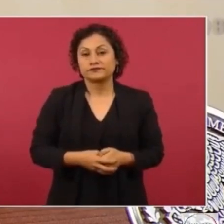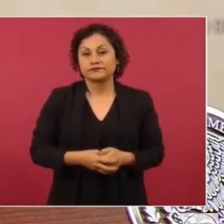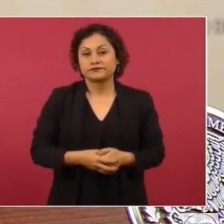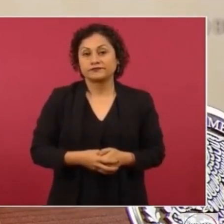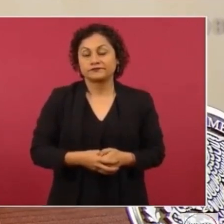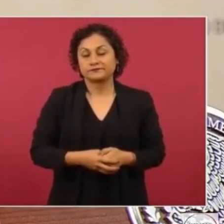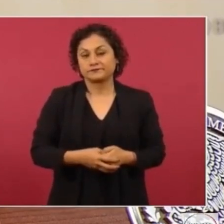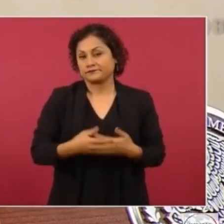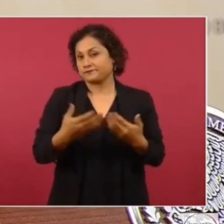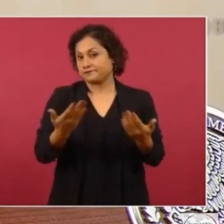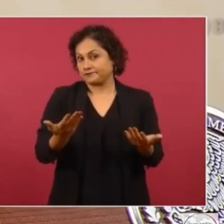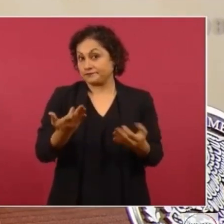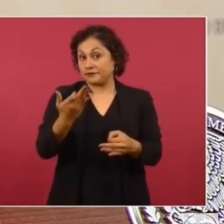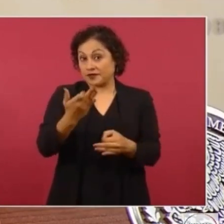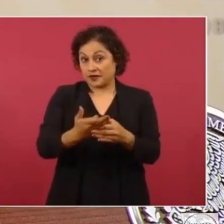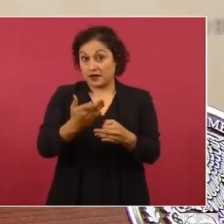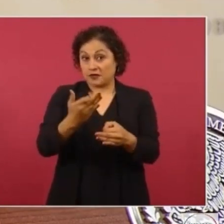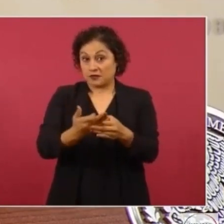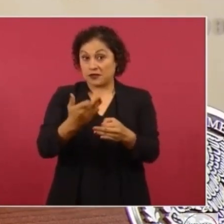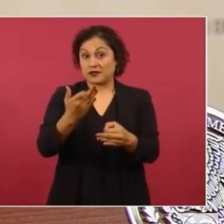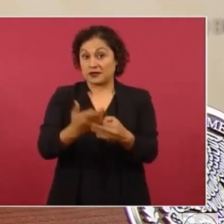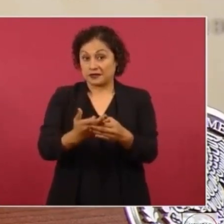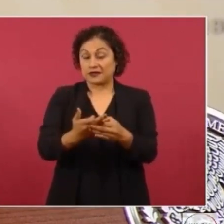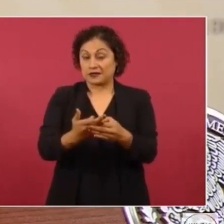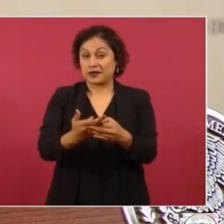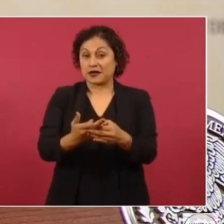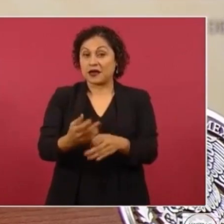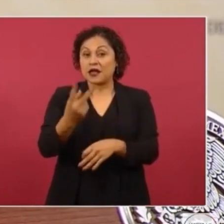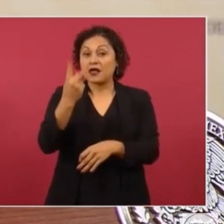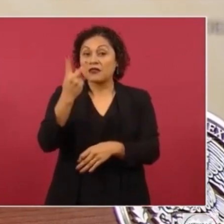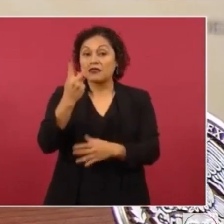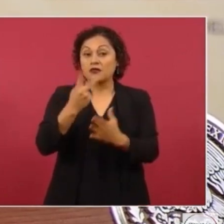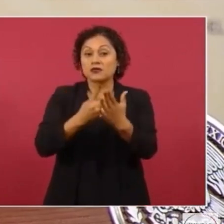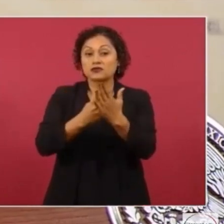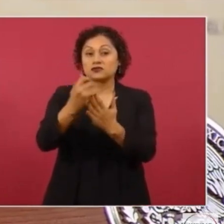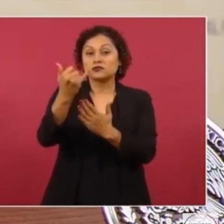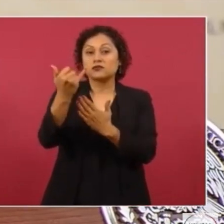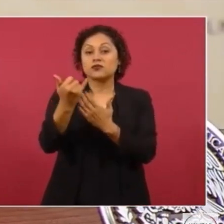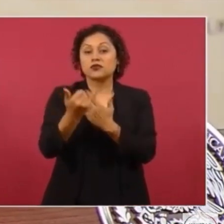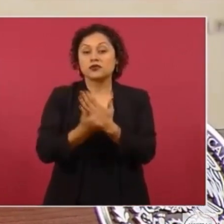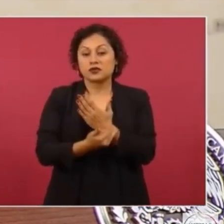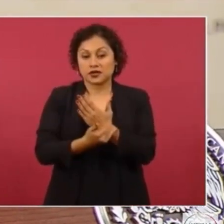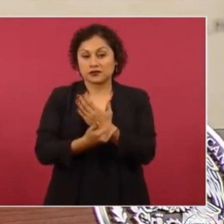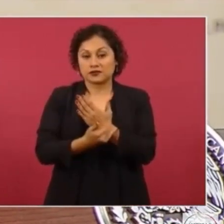la lucha legítima de dos proyectos distintos,